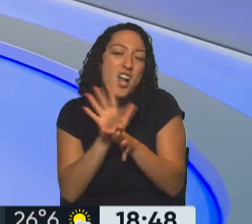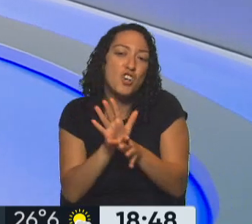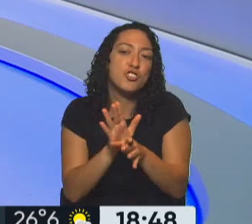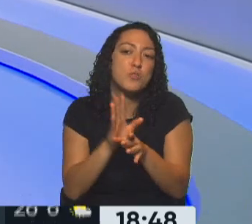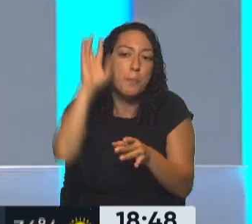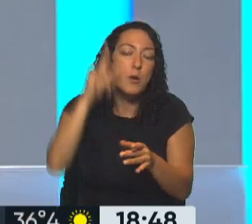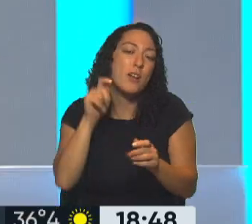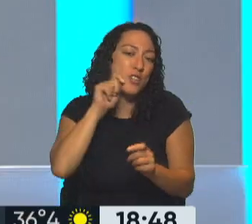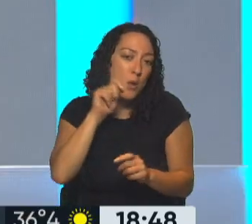acompañarnos muchas gracias a ustedes